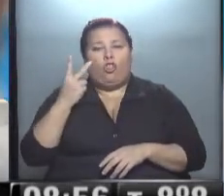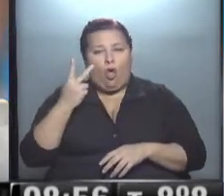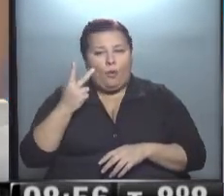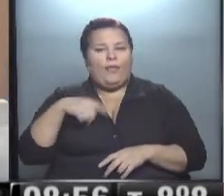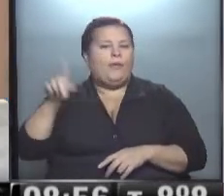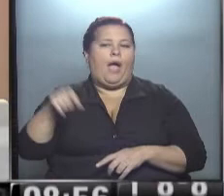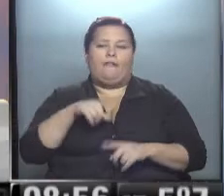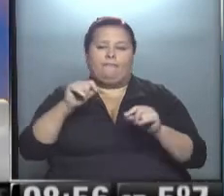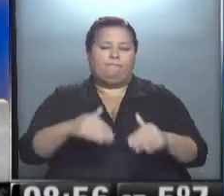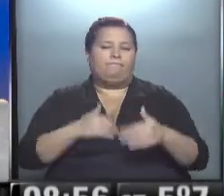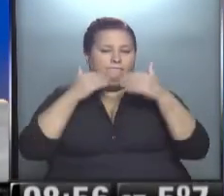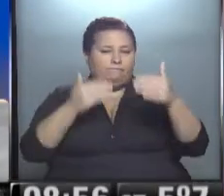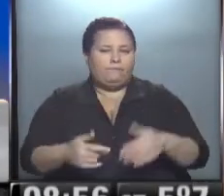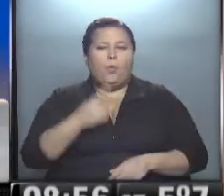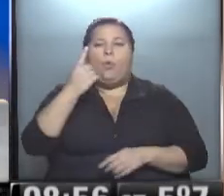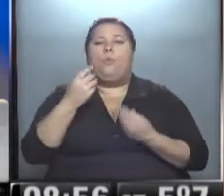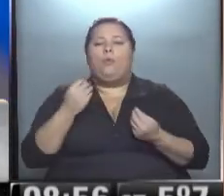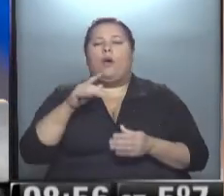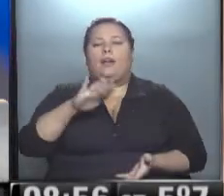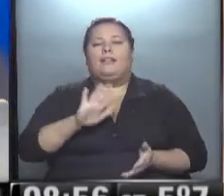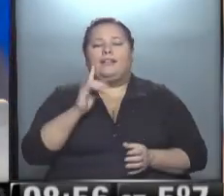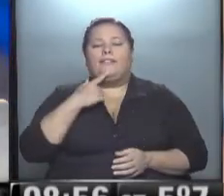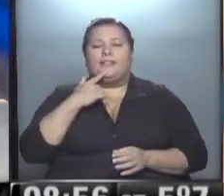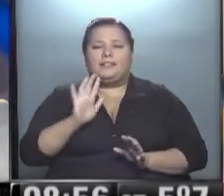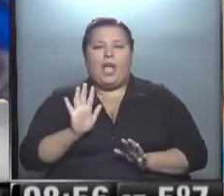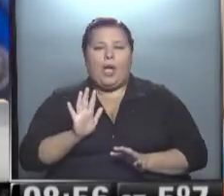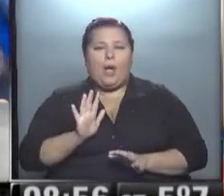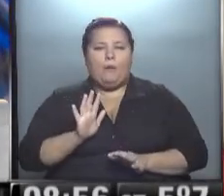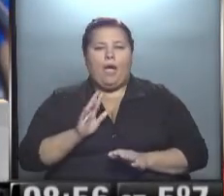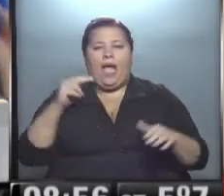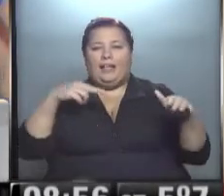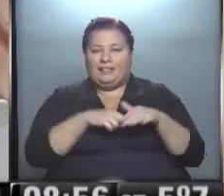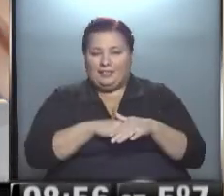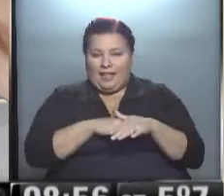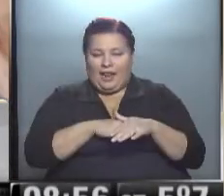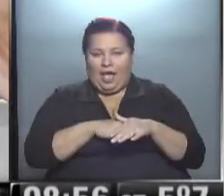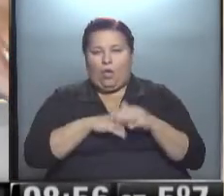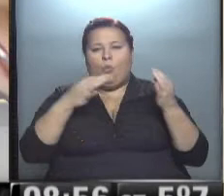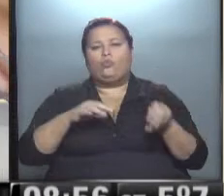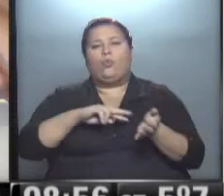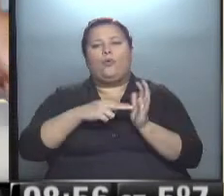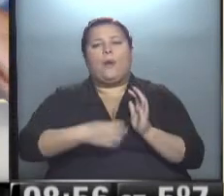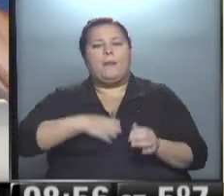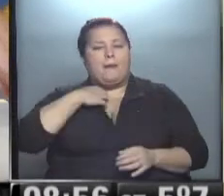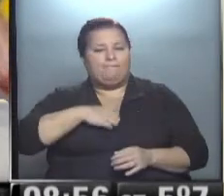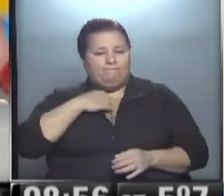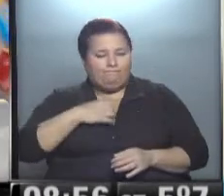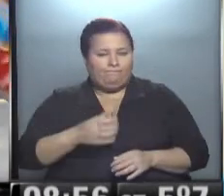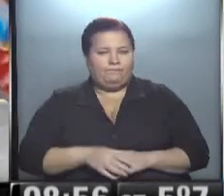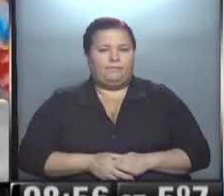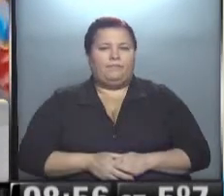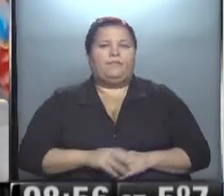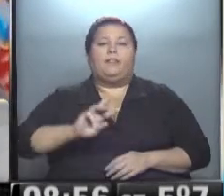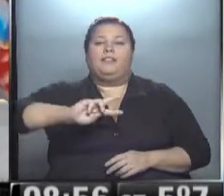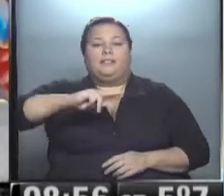que cancelar la fecha. La primera fue porque Bautista estuvo hospitalizado por un problema respiratorio. Y